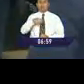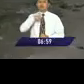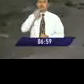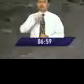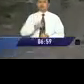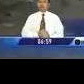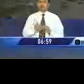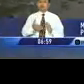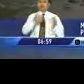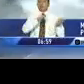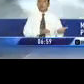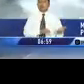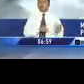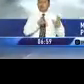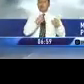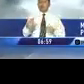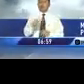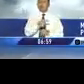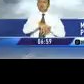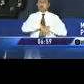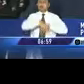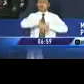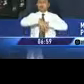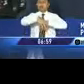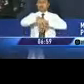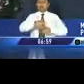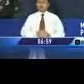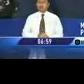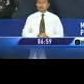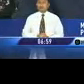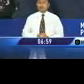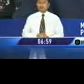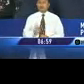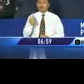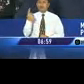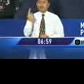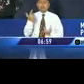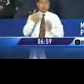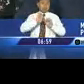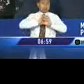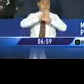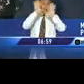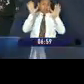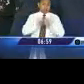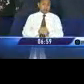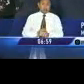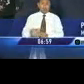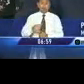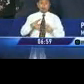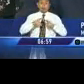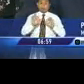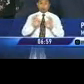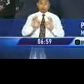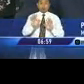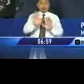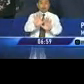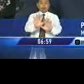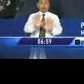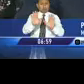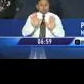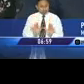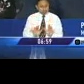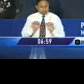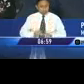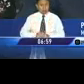los muertos en el contexto del paro nacional. Lo único que les pido es transparencia, si no estamos diciendo que no se investigue. En el contexto